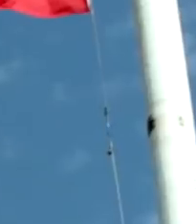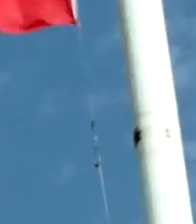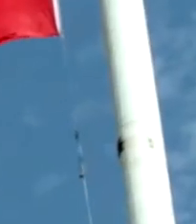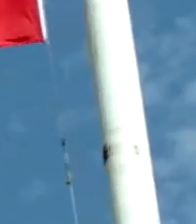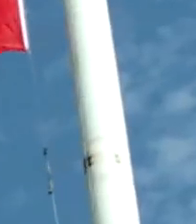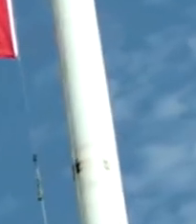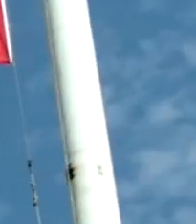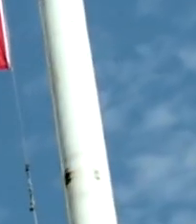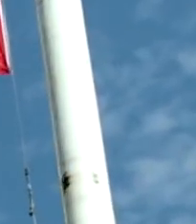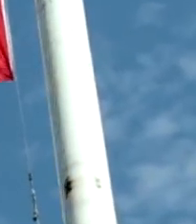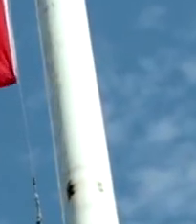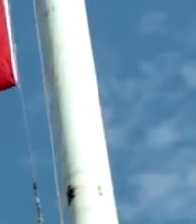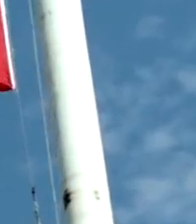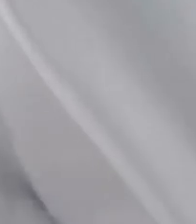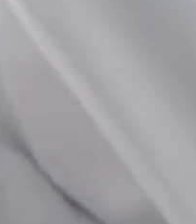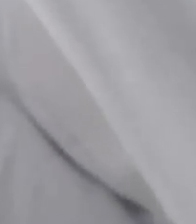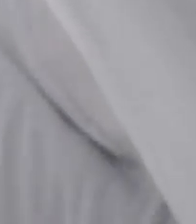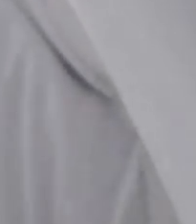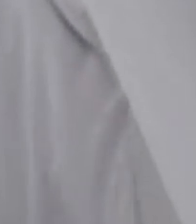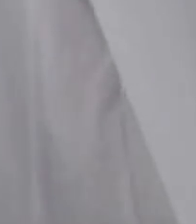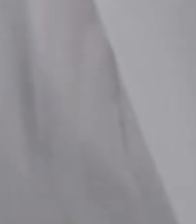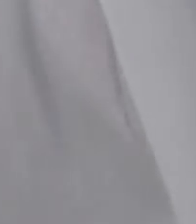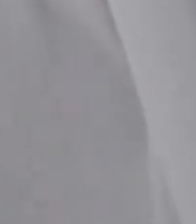integraron esta red voluntaria